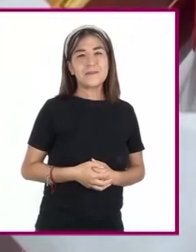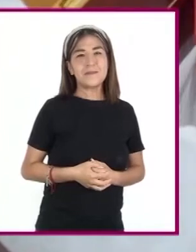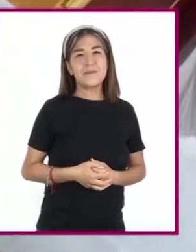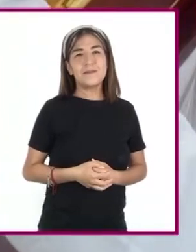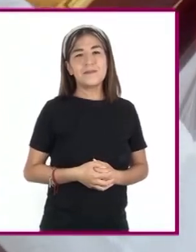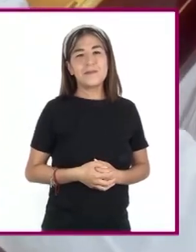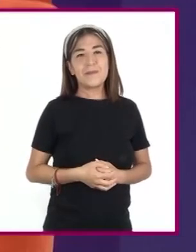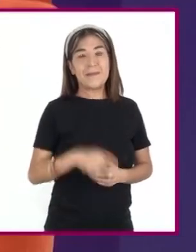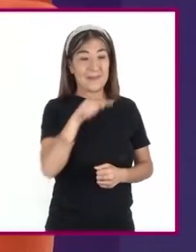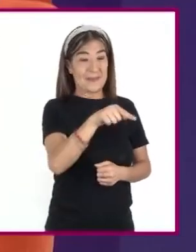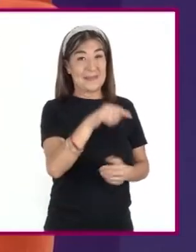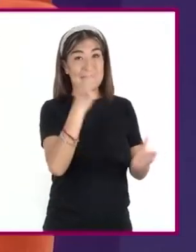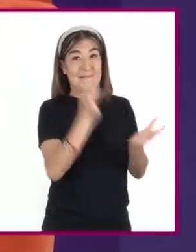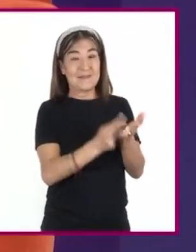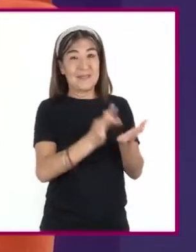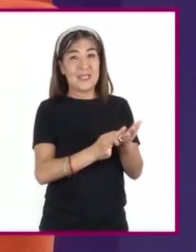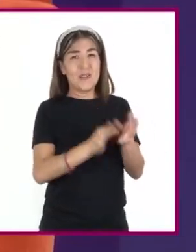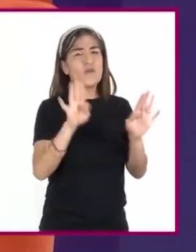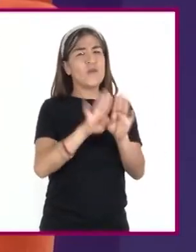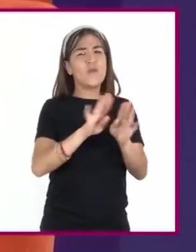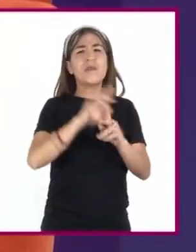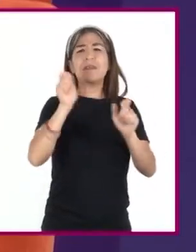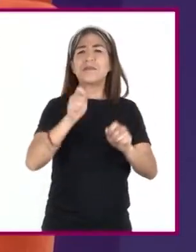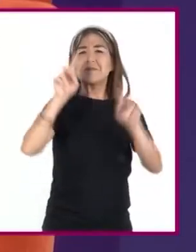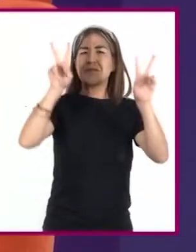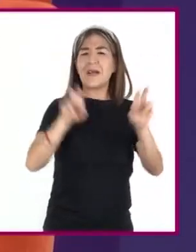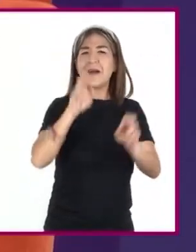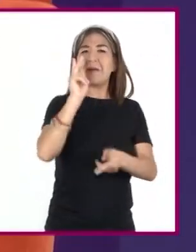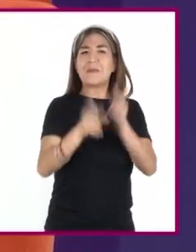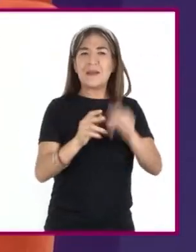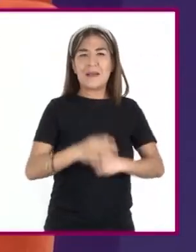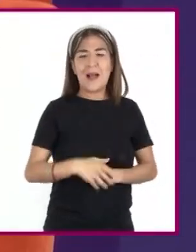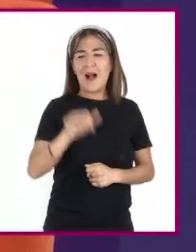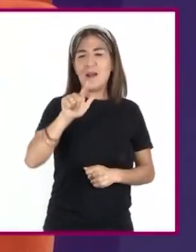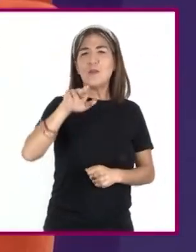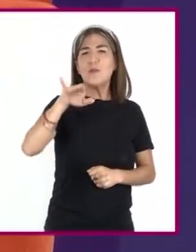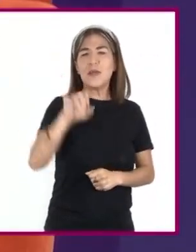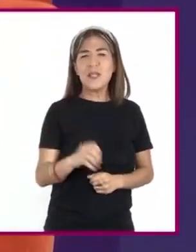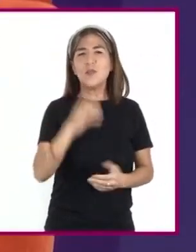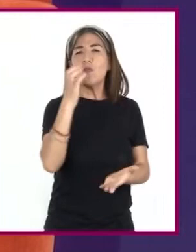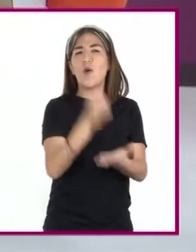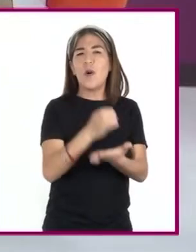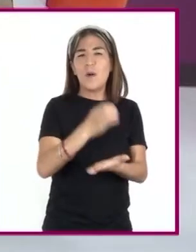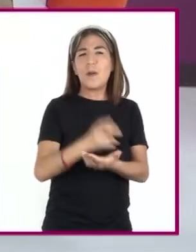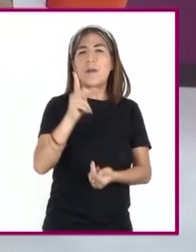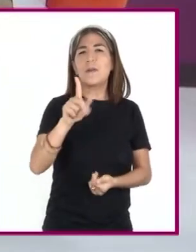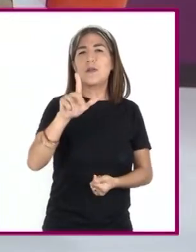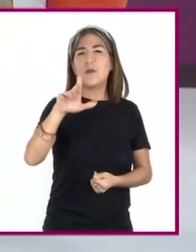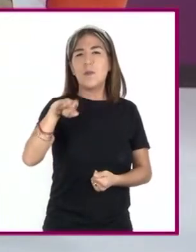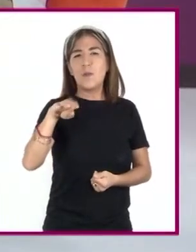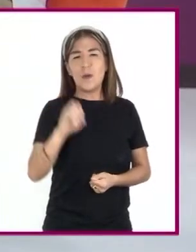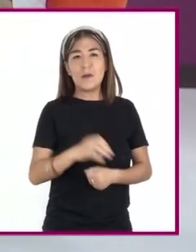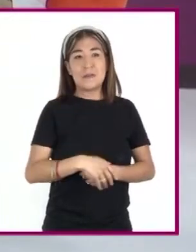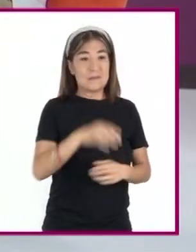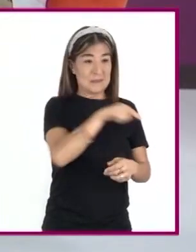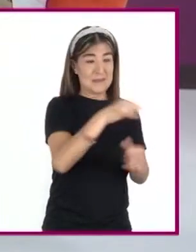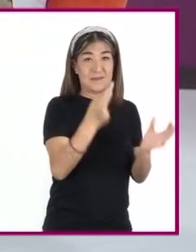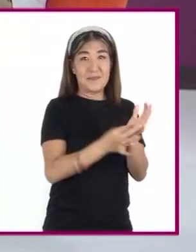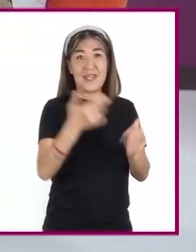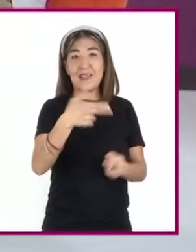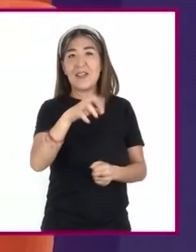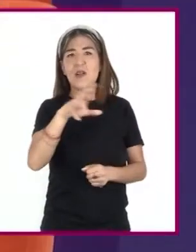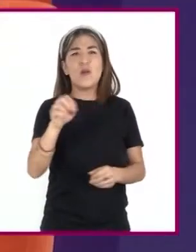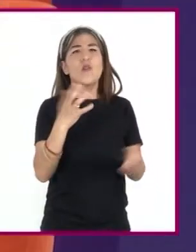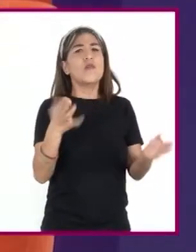De los metales hablar, aluminio, cobre, plomo. Del hierro busquemos